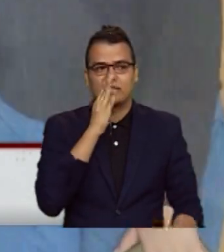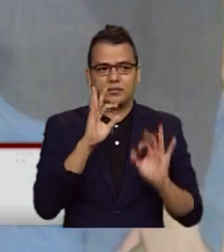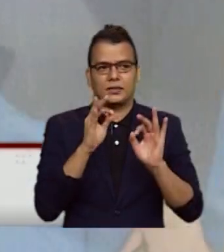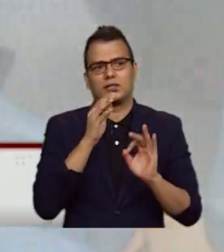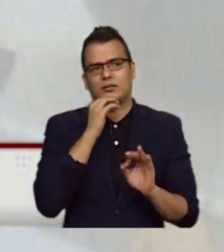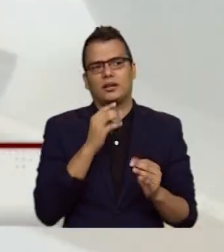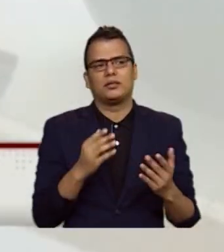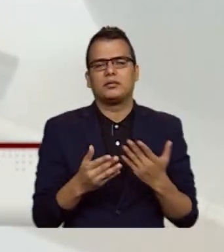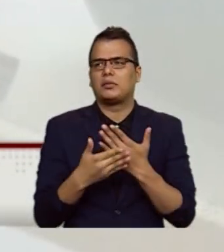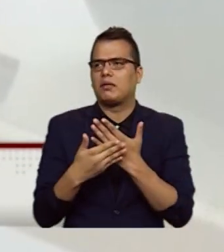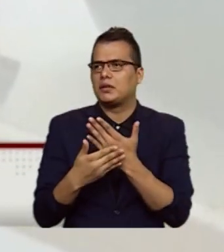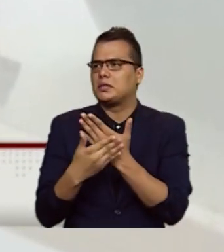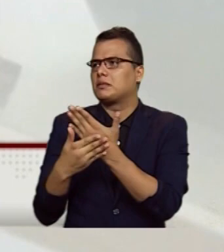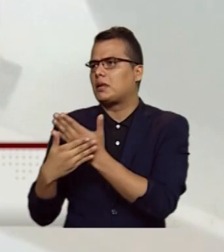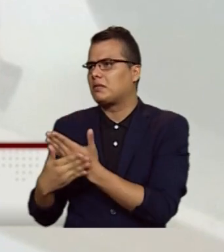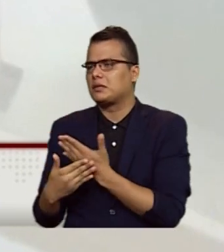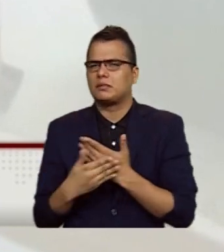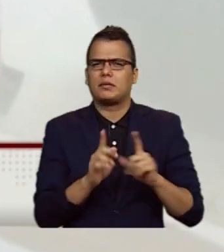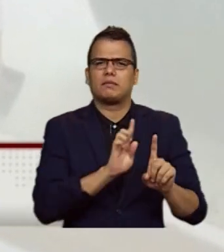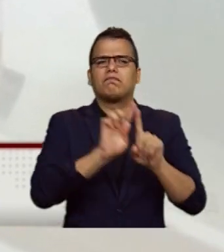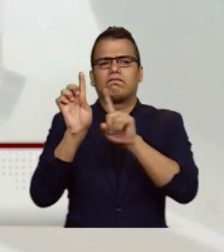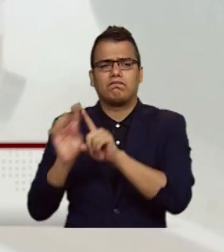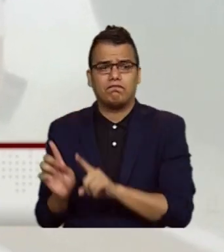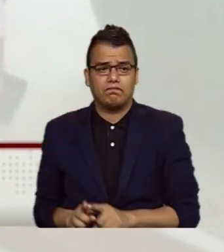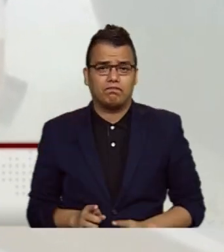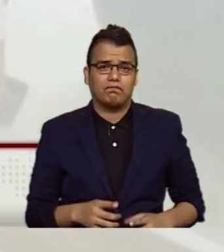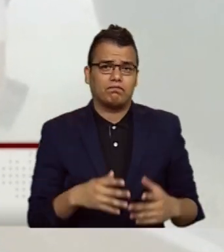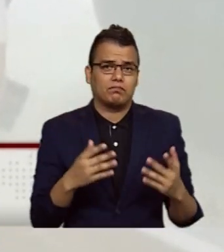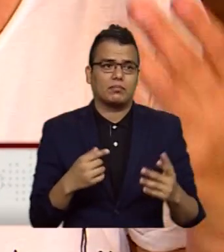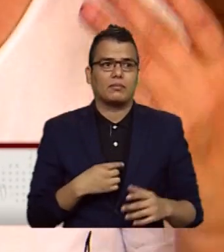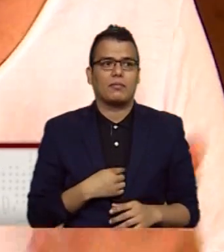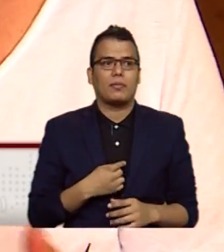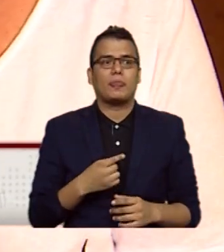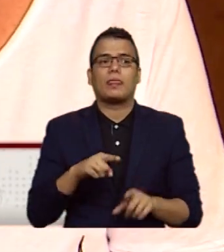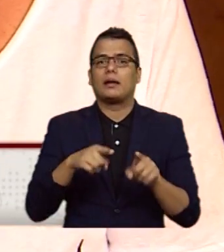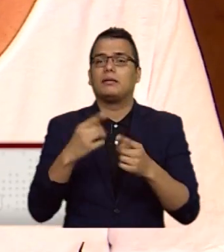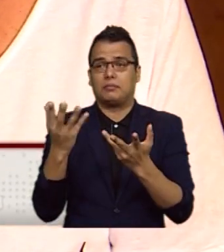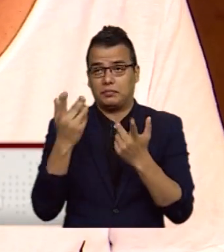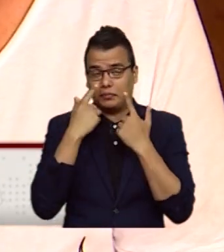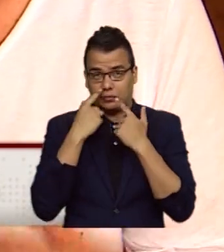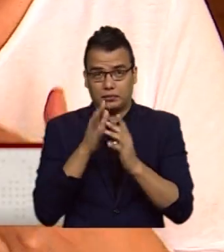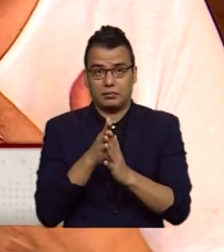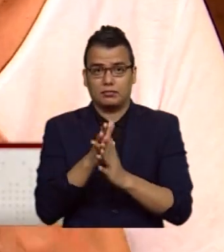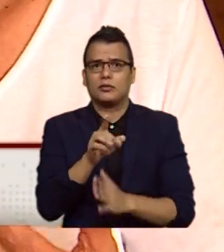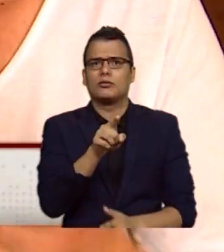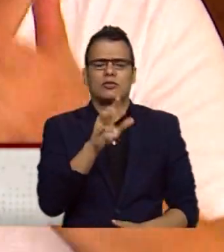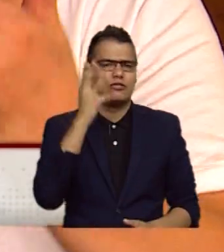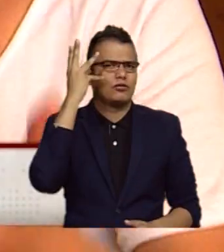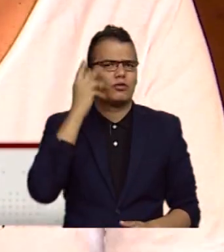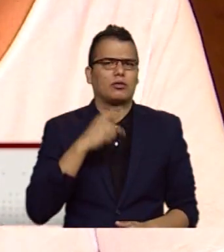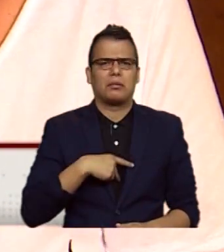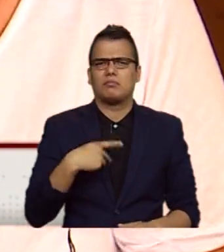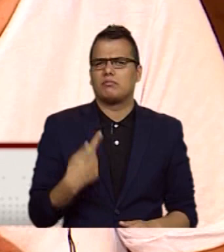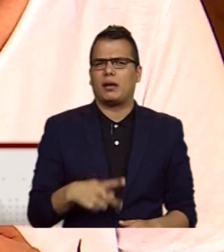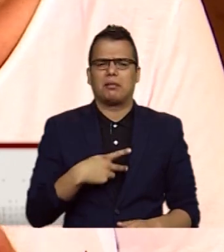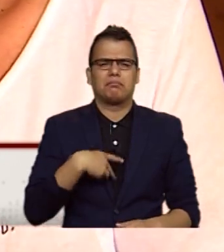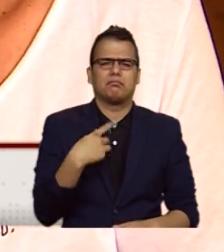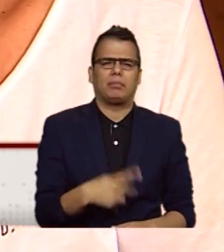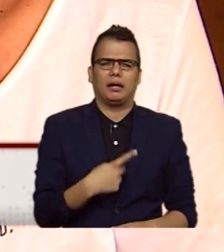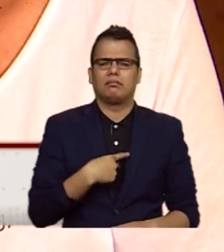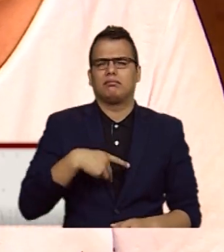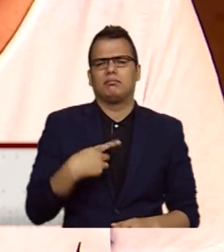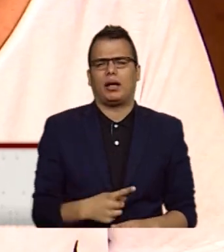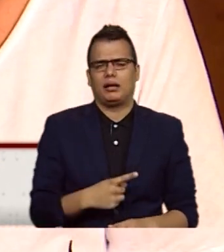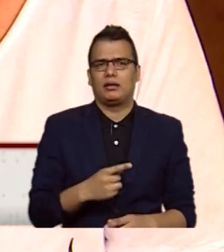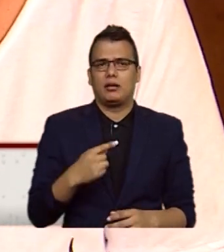fueron y vinieron. Según los médicos, yo tenía infartos todos los días, pero yo nunca perdí el conocimiento, nunca perdí los sentidos,